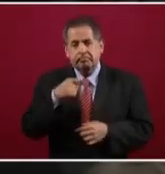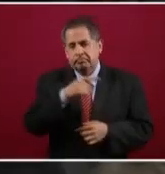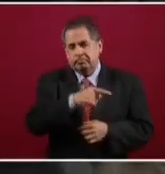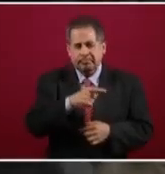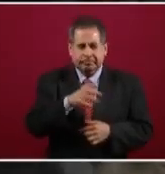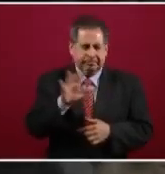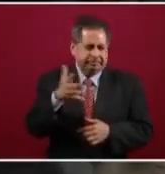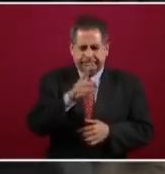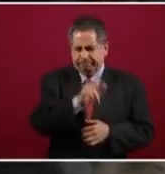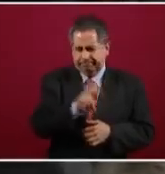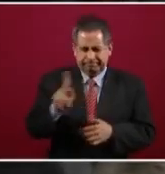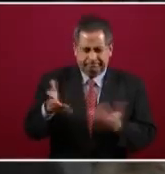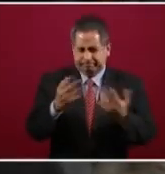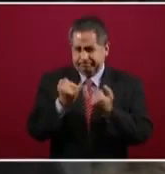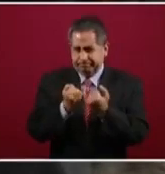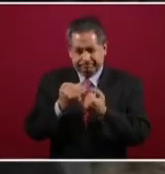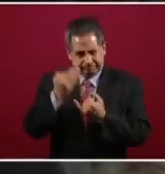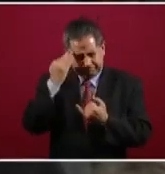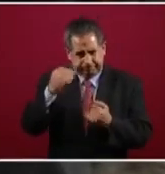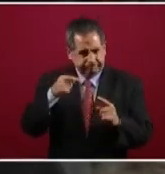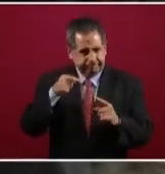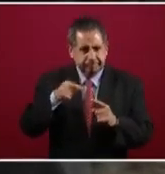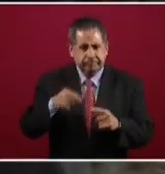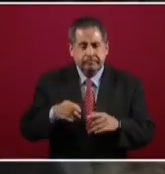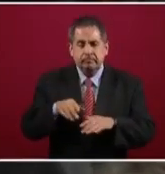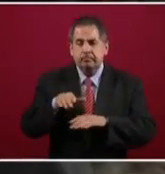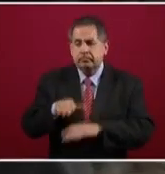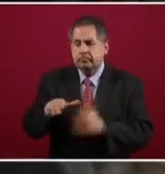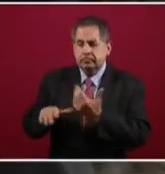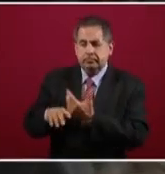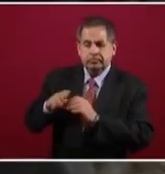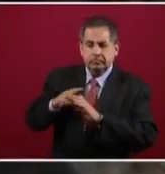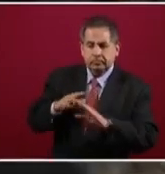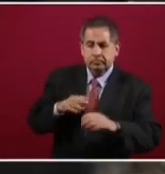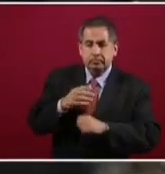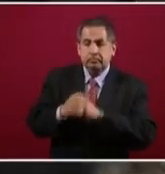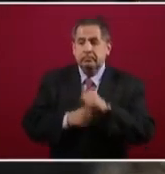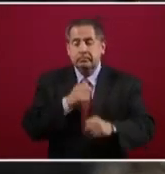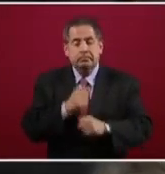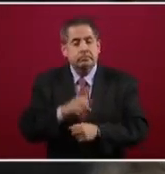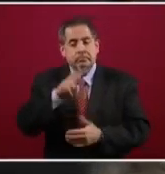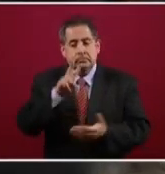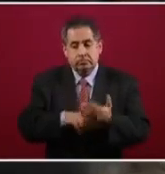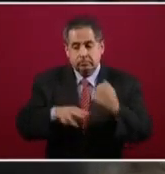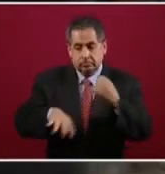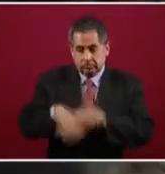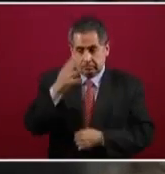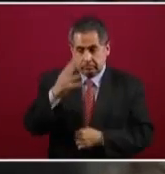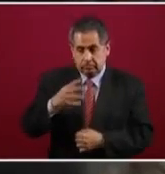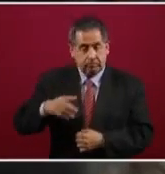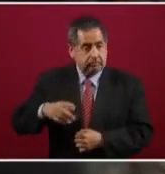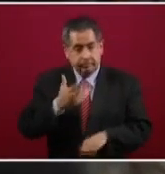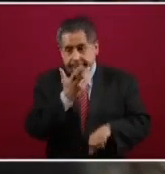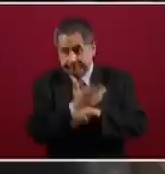muy similar a la de ahora con respecto a la migración. En 2014 el gobierno de Estados